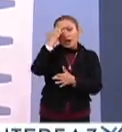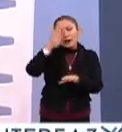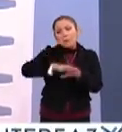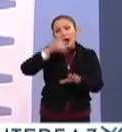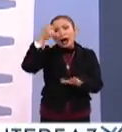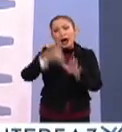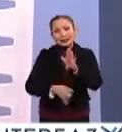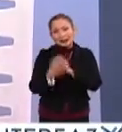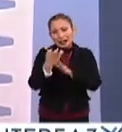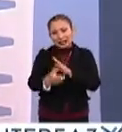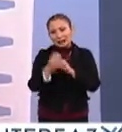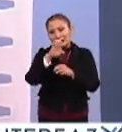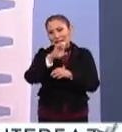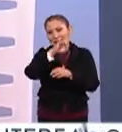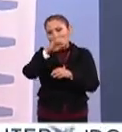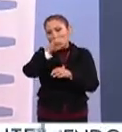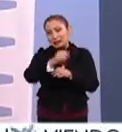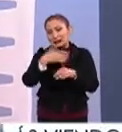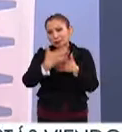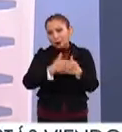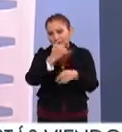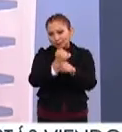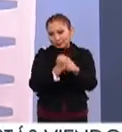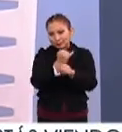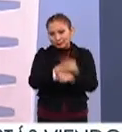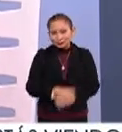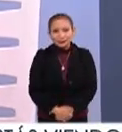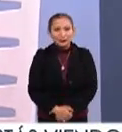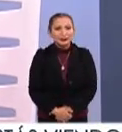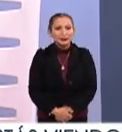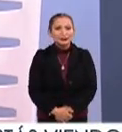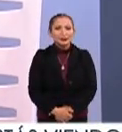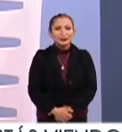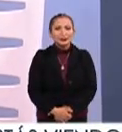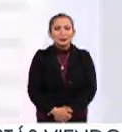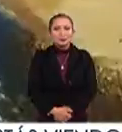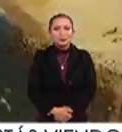más detalles de estos ejes en el siguiente reportaje.